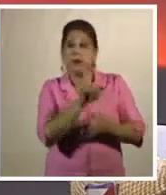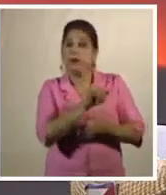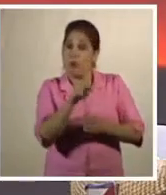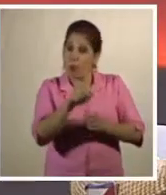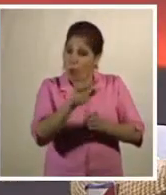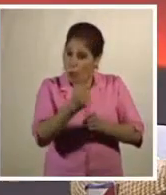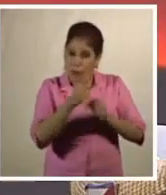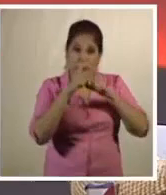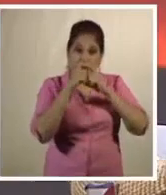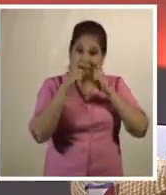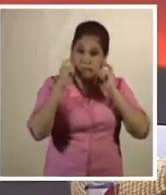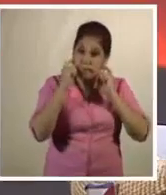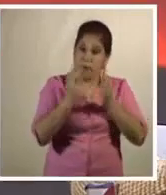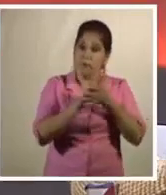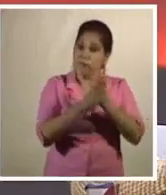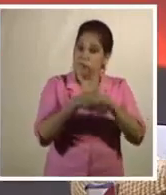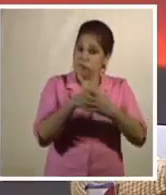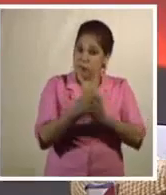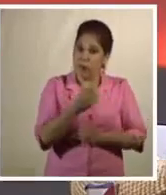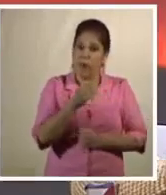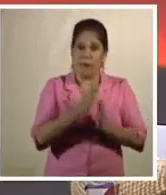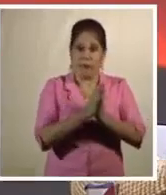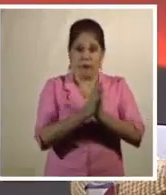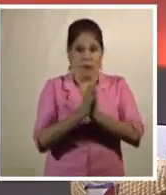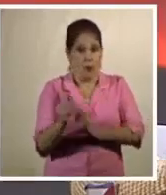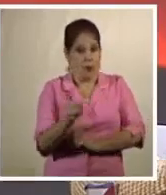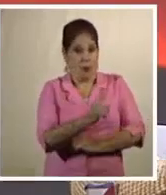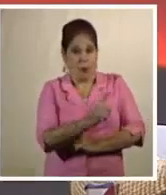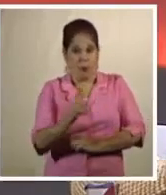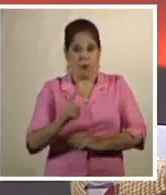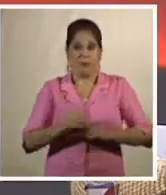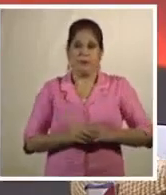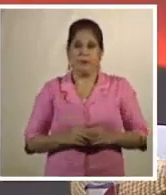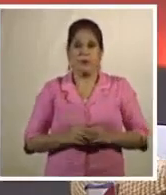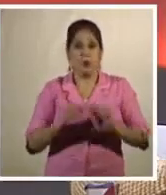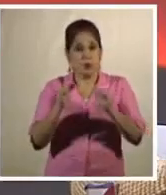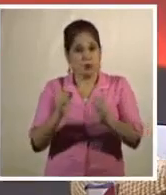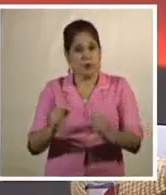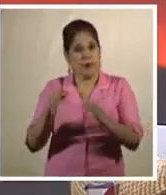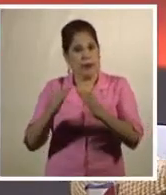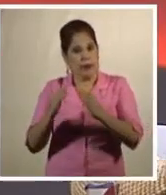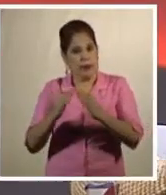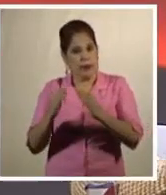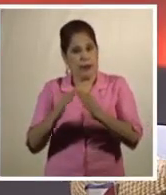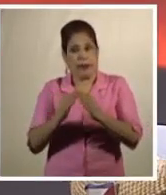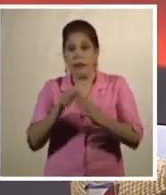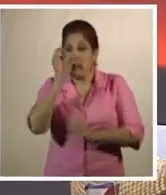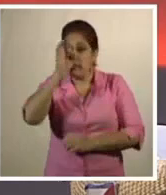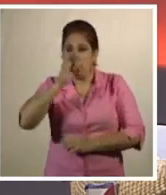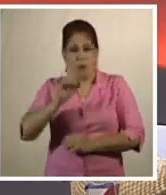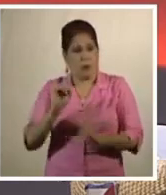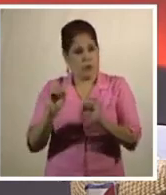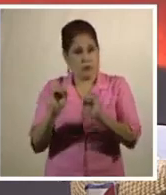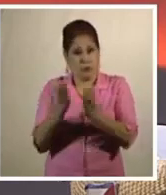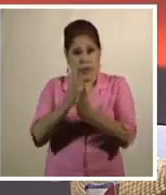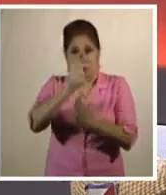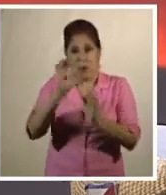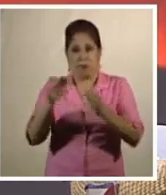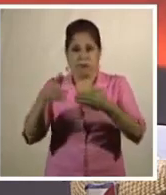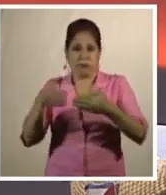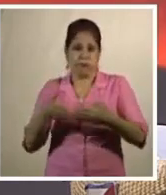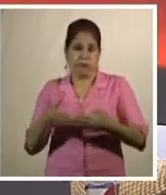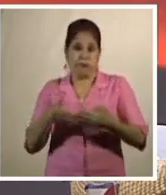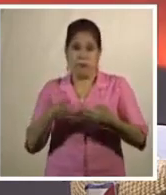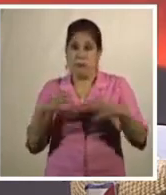porque saben que para eso están sus padres y sus cuidadores y un día le dijeron pues hay que quedarse en casa y no vas a ir al círculo y